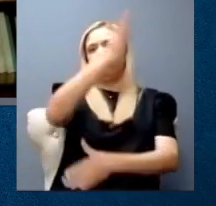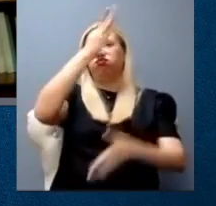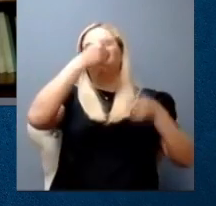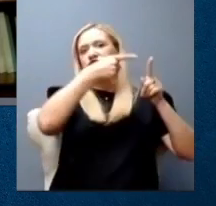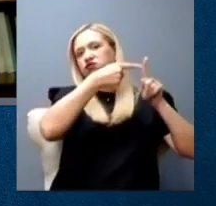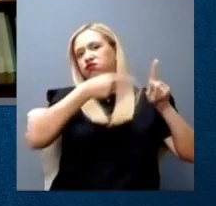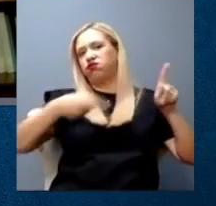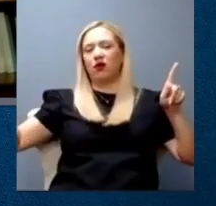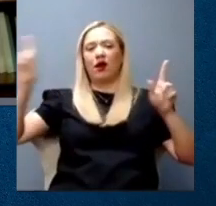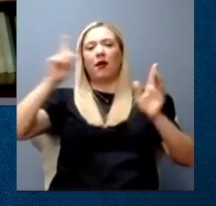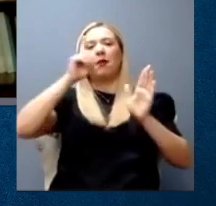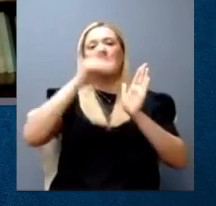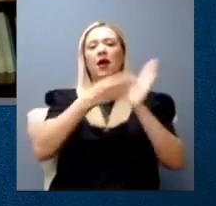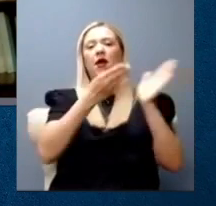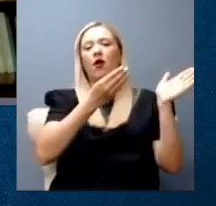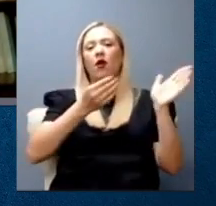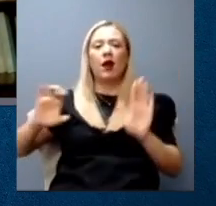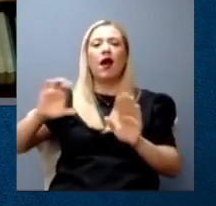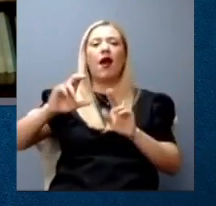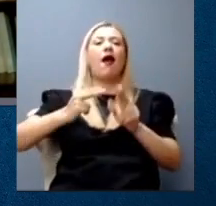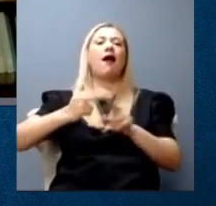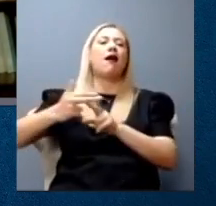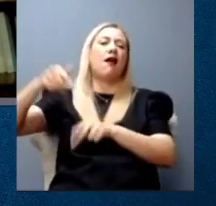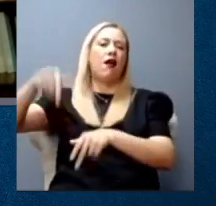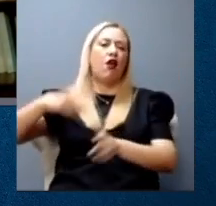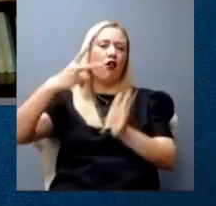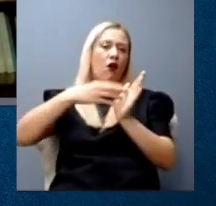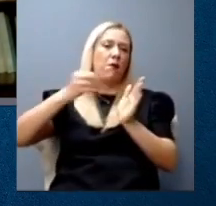tarea de velar por la promoción y la protección de los